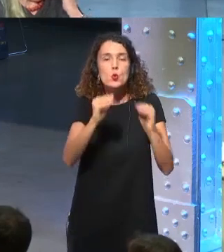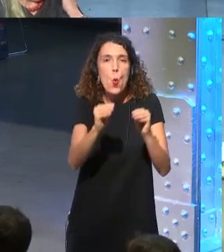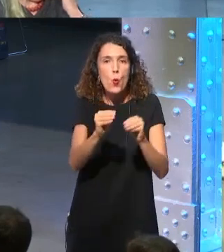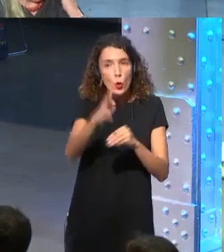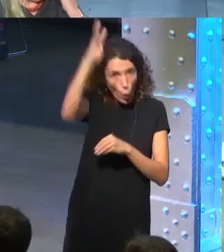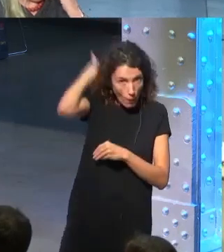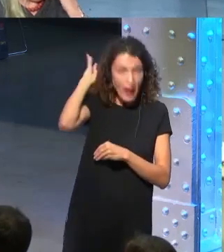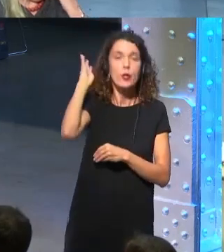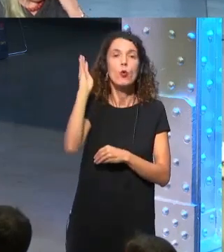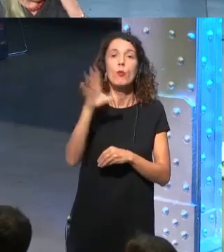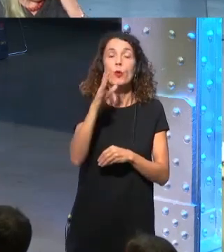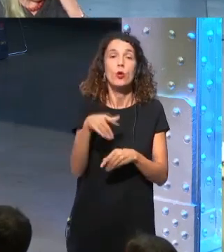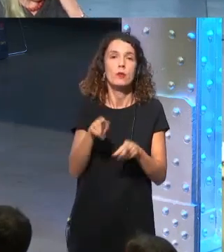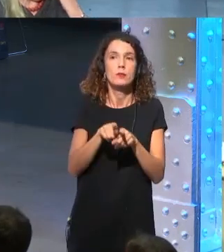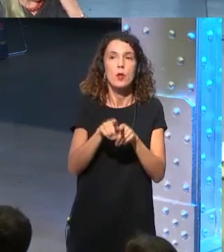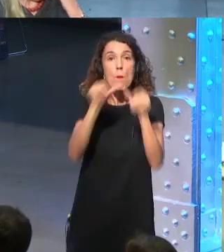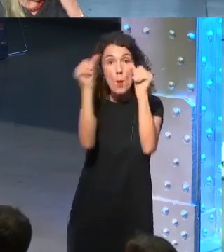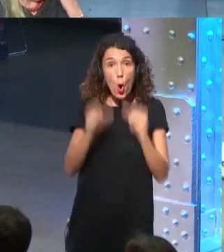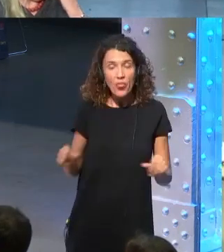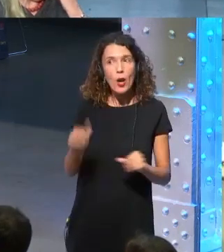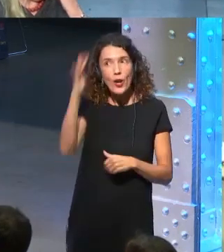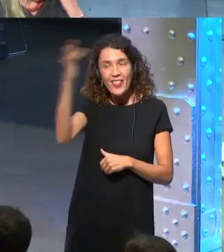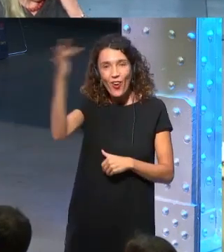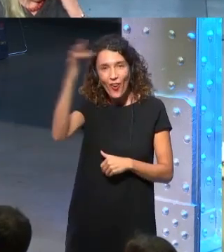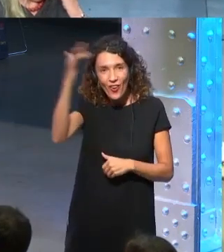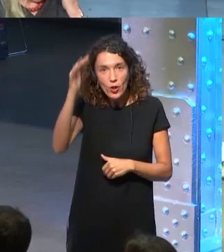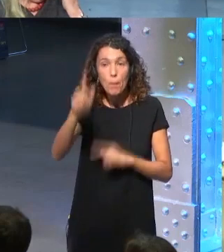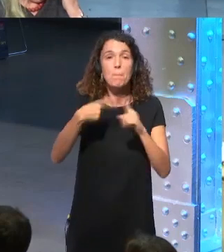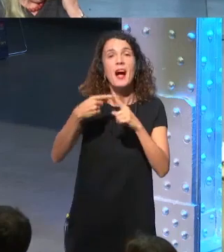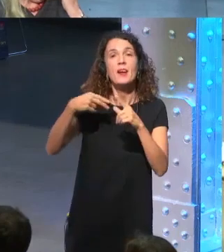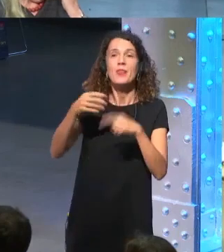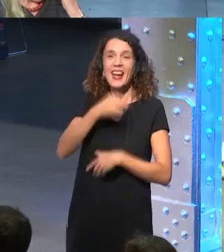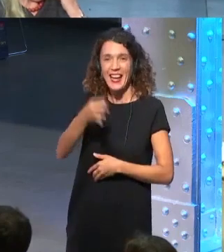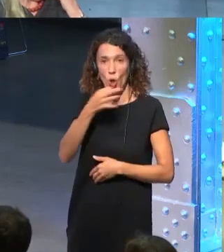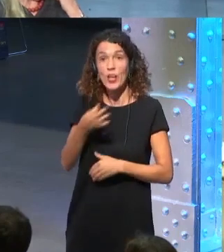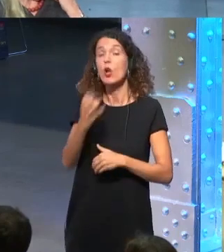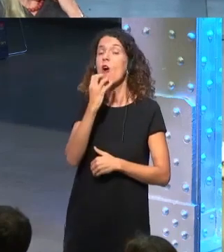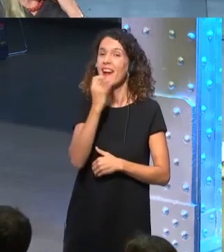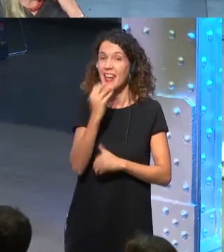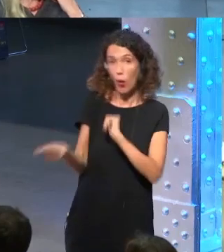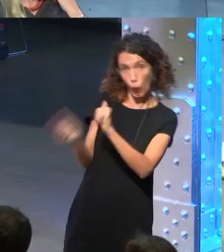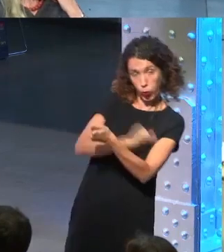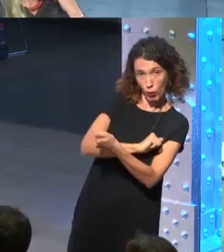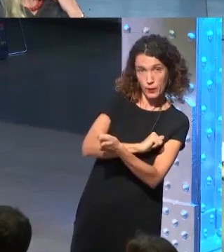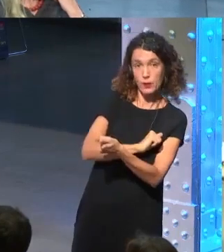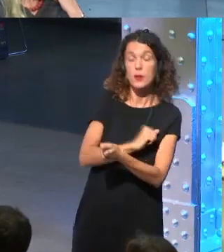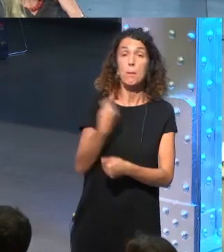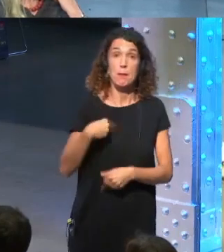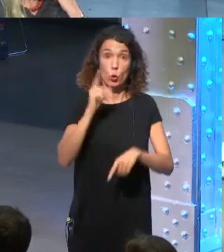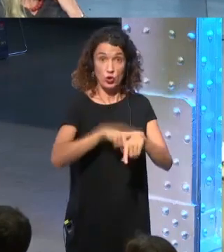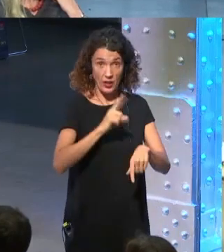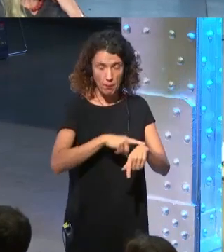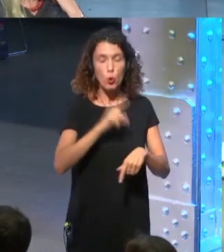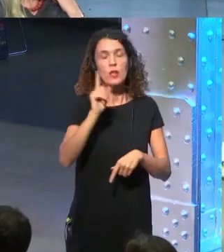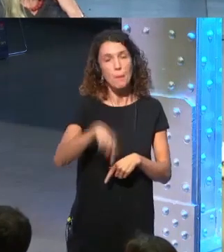romano tras la apropiación de los modelos ideológicos y retóricos helenos. Al mismo tiempo